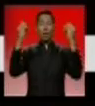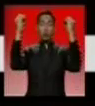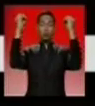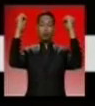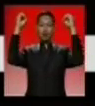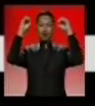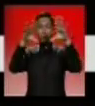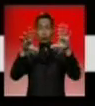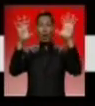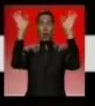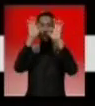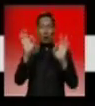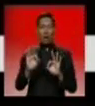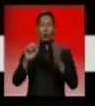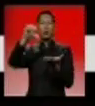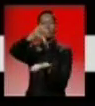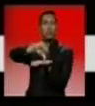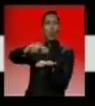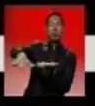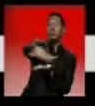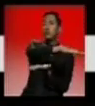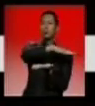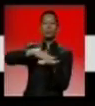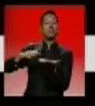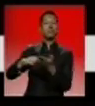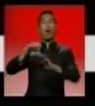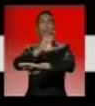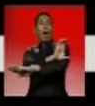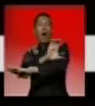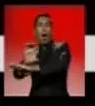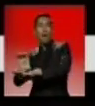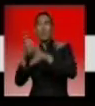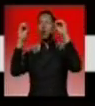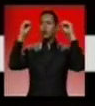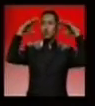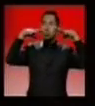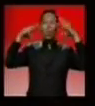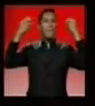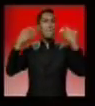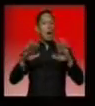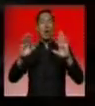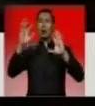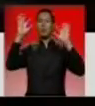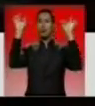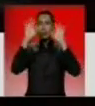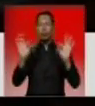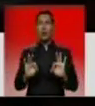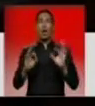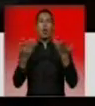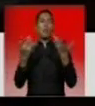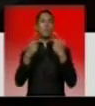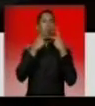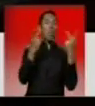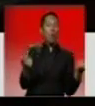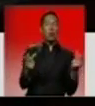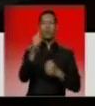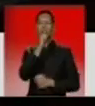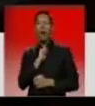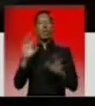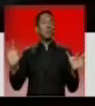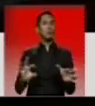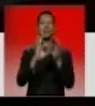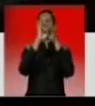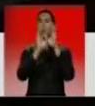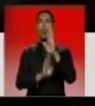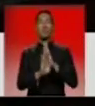país que aliente las alianzas público-privadas, que construya más riqueza de la mano de todos. La meta de esta agenda es establecer